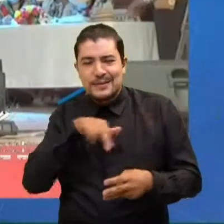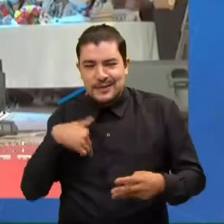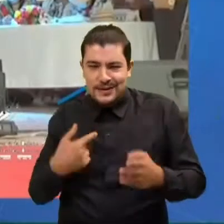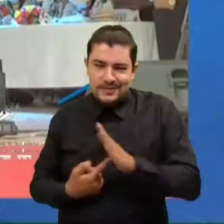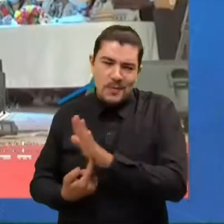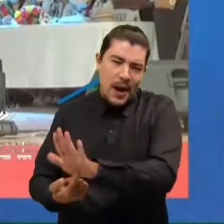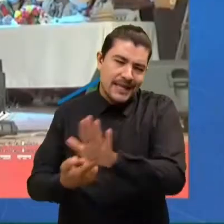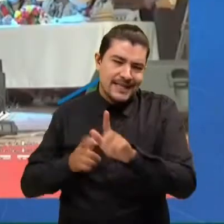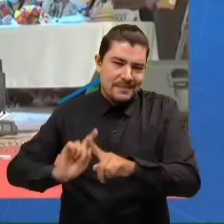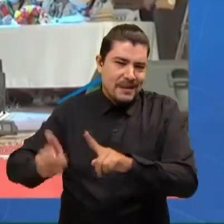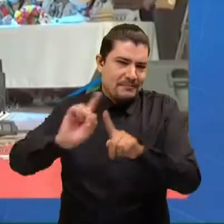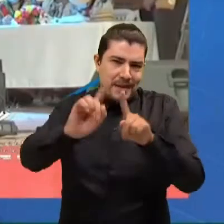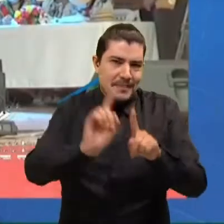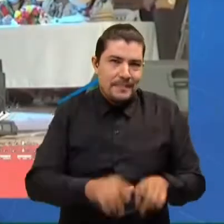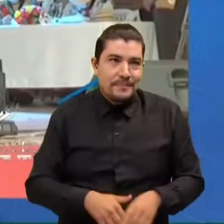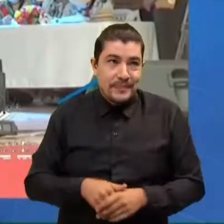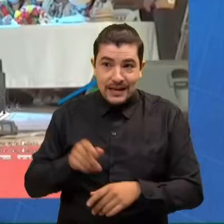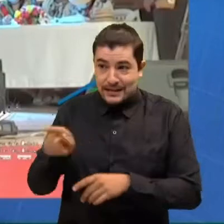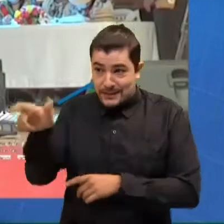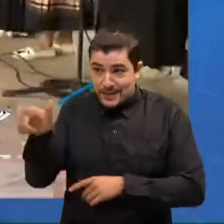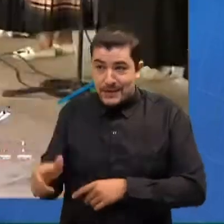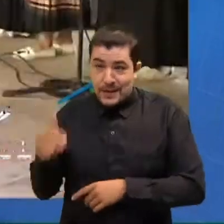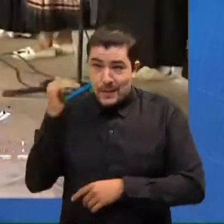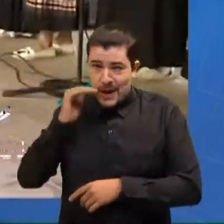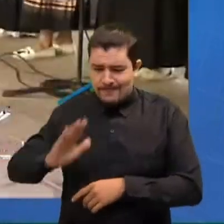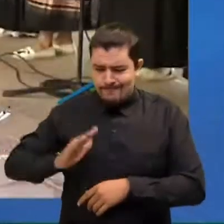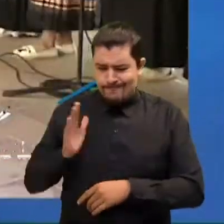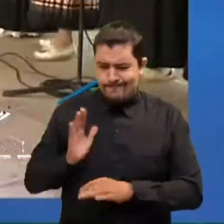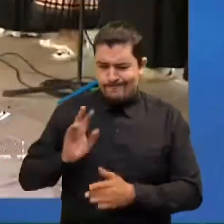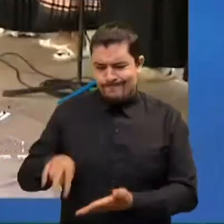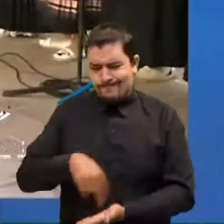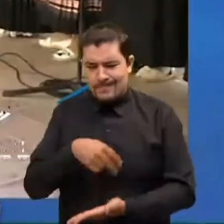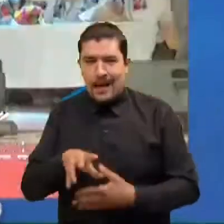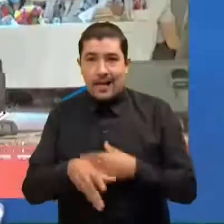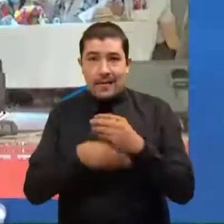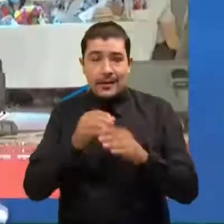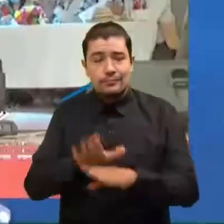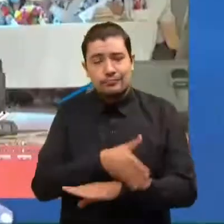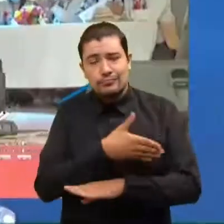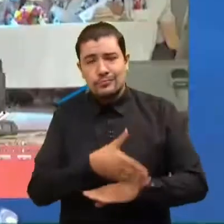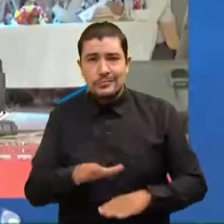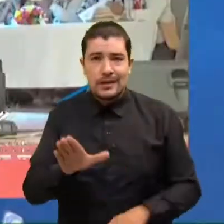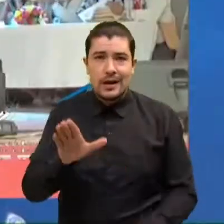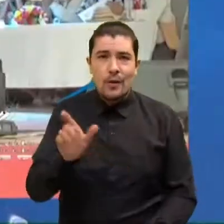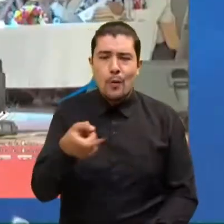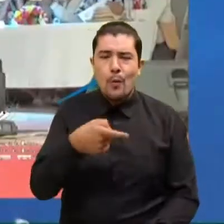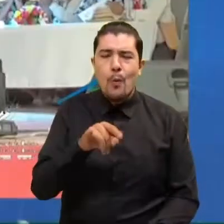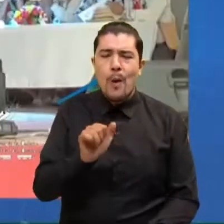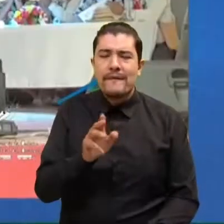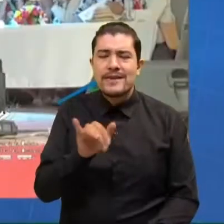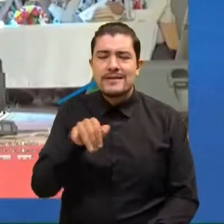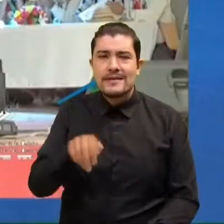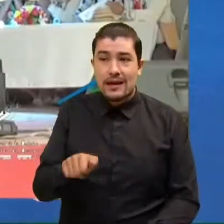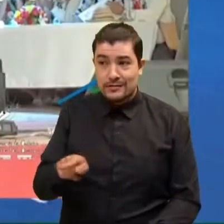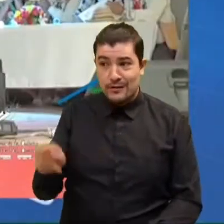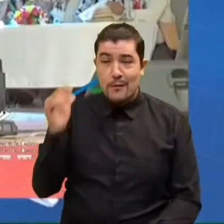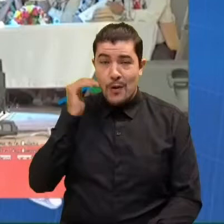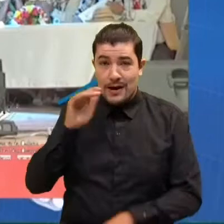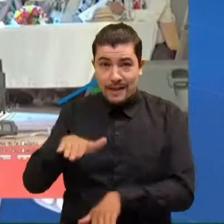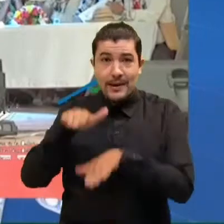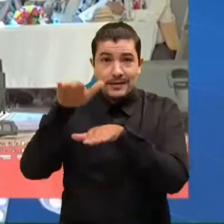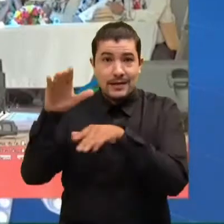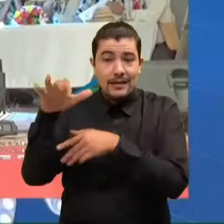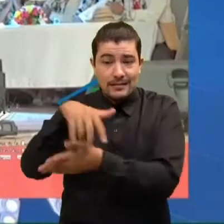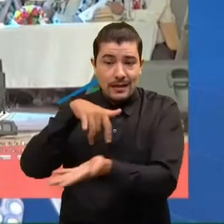presentándonos y todo. Su elegancia al bailar y su gran voz para el canto de la guabina la ha llevado a representar a Santander y Colombia